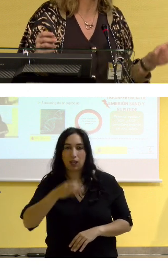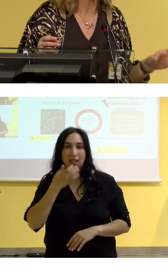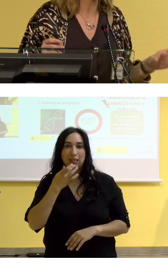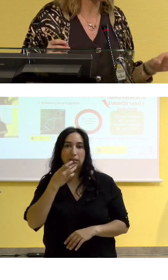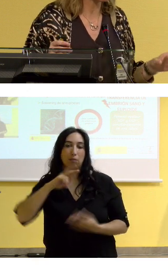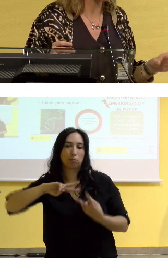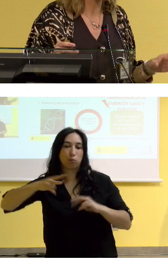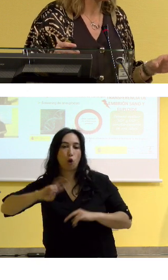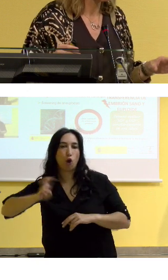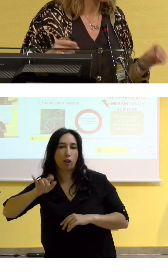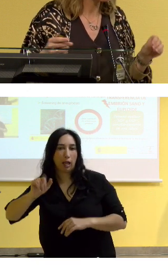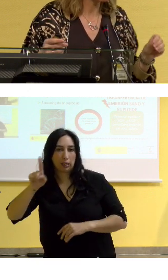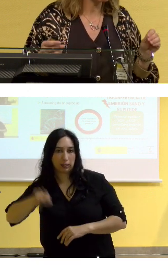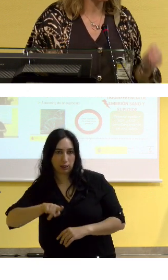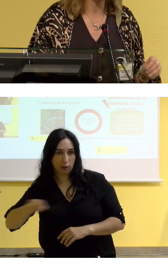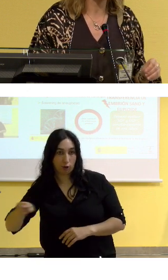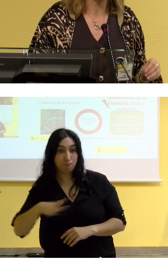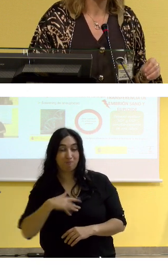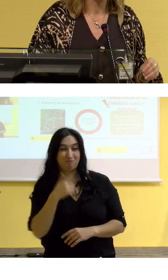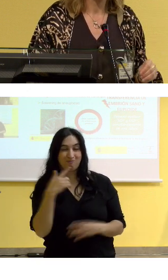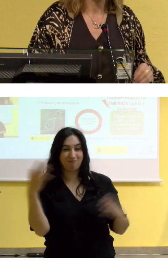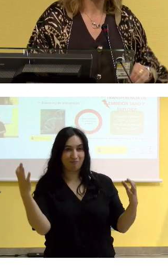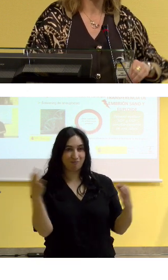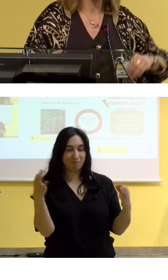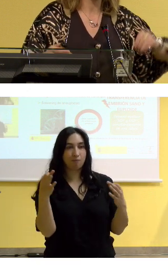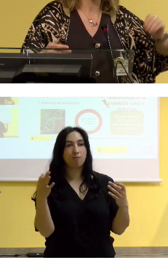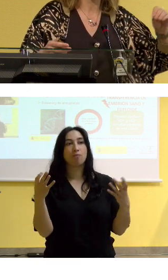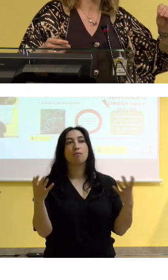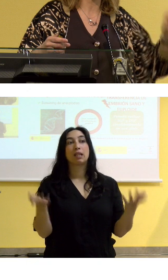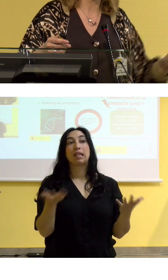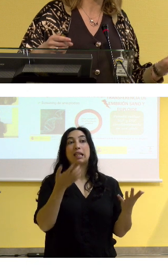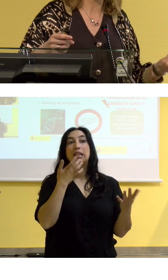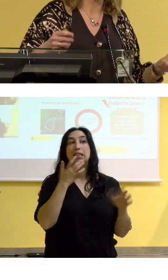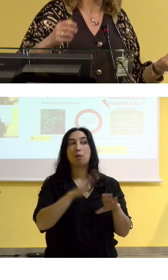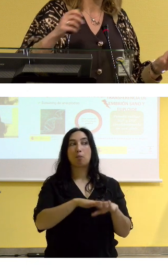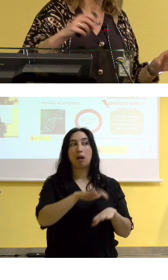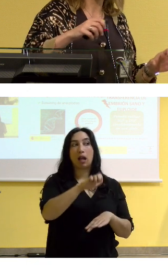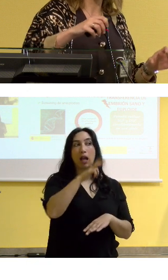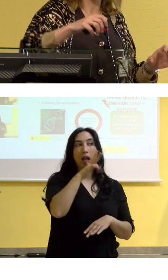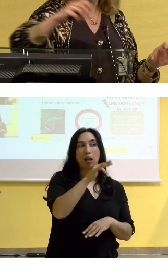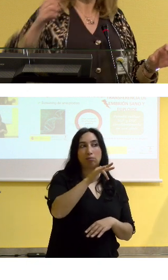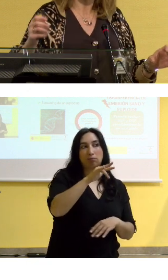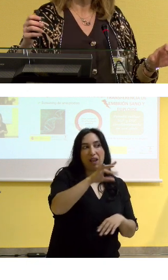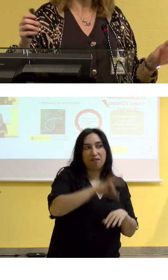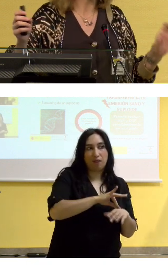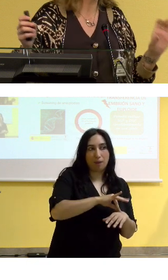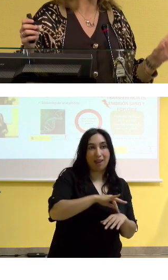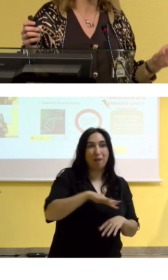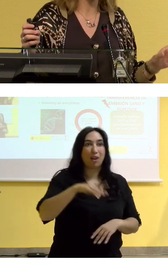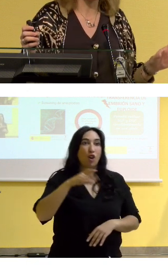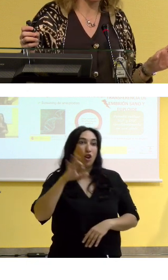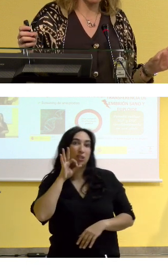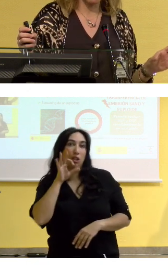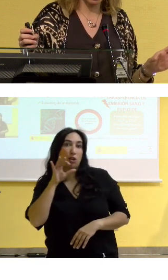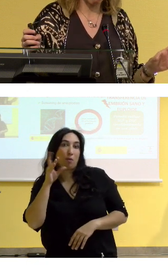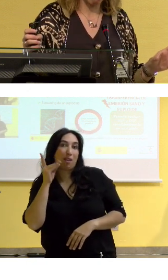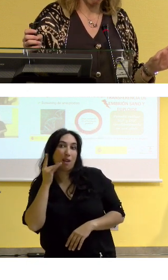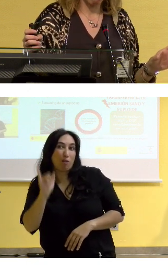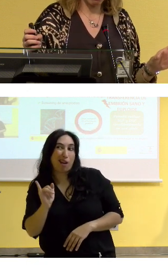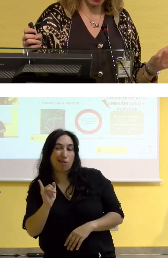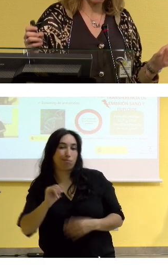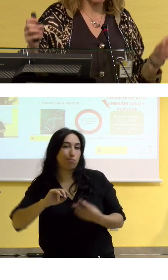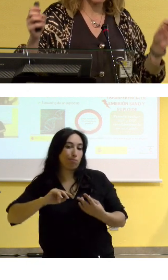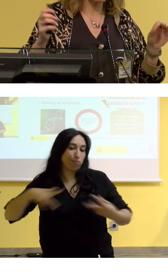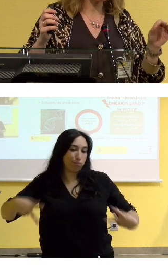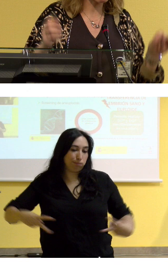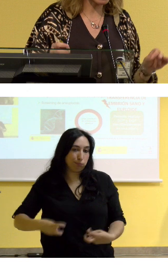alteración cromosómica. ¿Qué significa esto? Pues que si es sano para el Huntington, pero tiene un Down, tampoco le vamos a poder transferir,